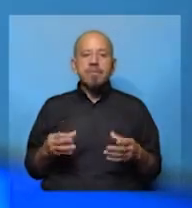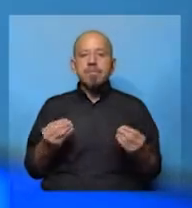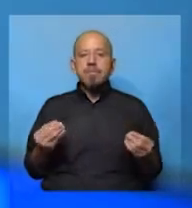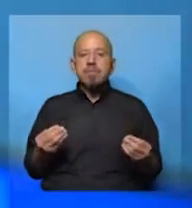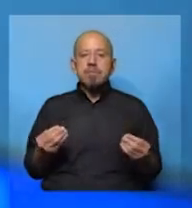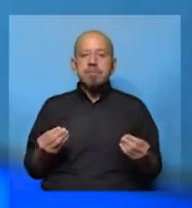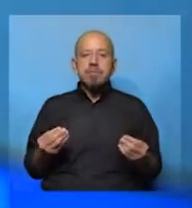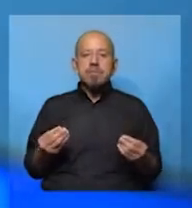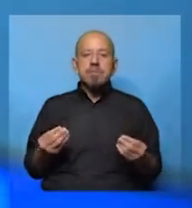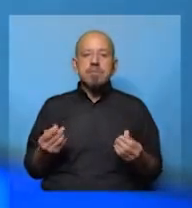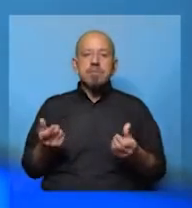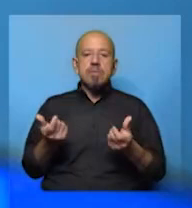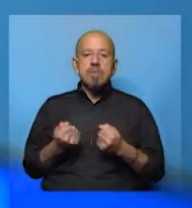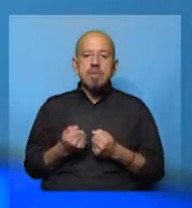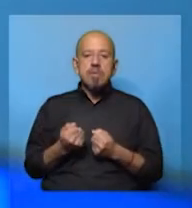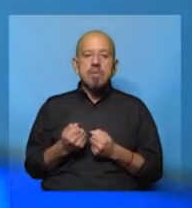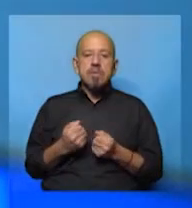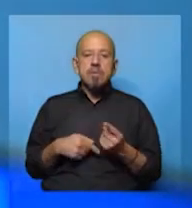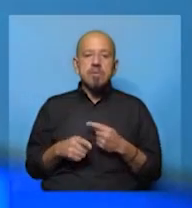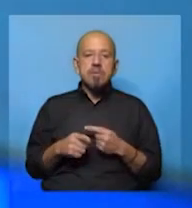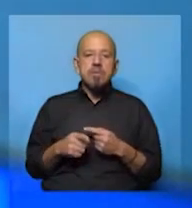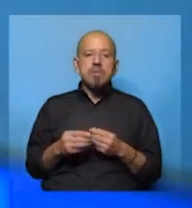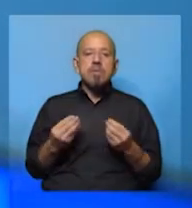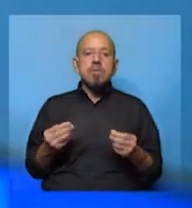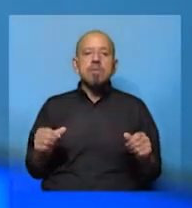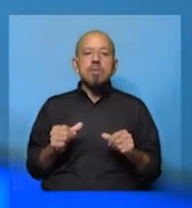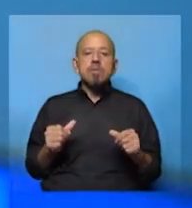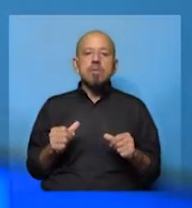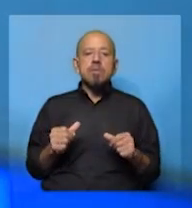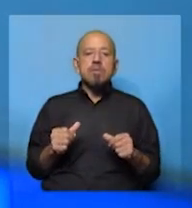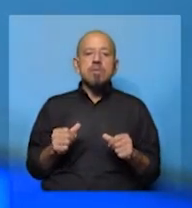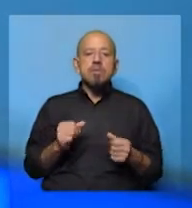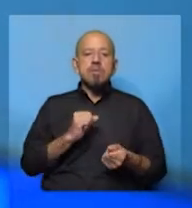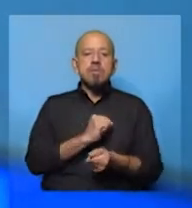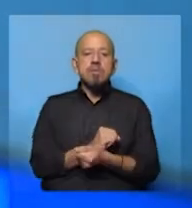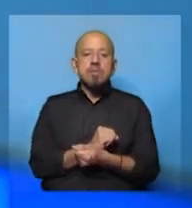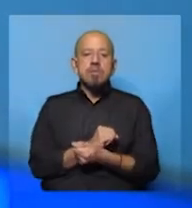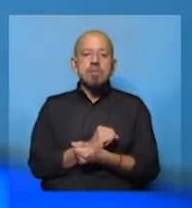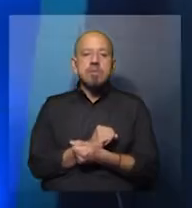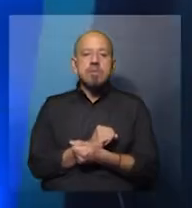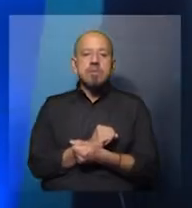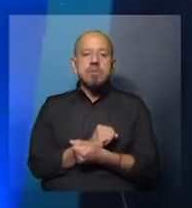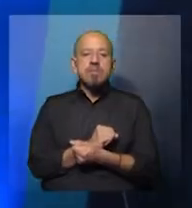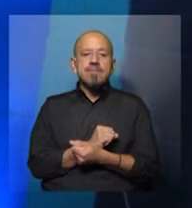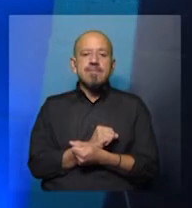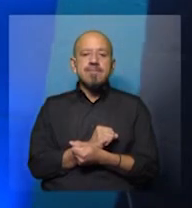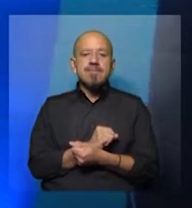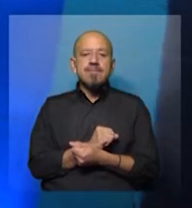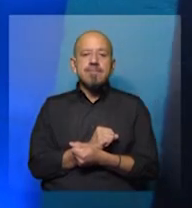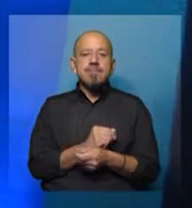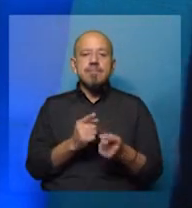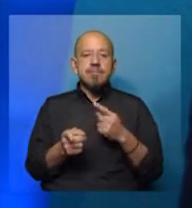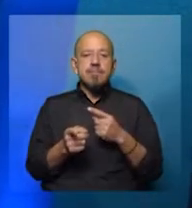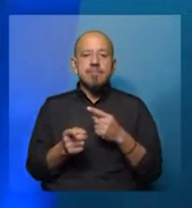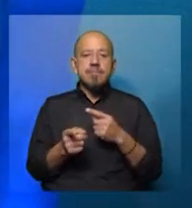ayudabas cómo dabas Cómo dabas una mano en ese sentido con la privación de libertad con el crecimiento de las personas en